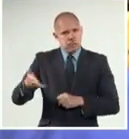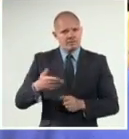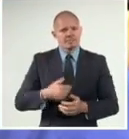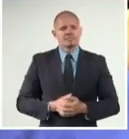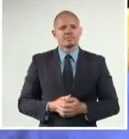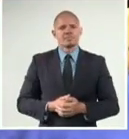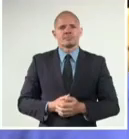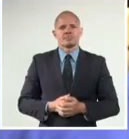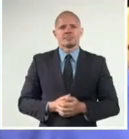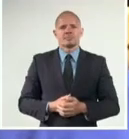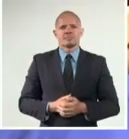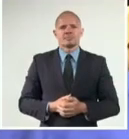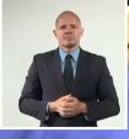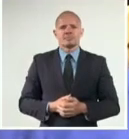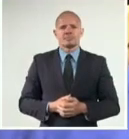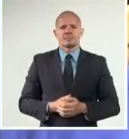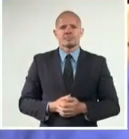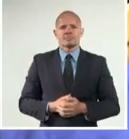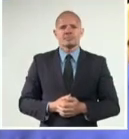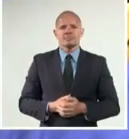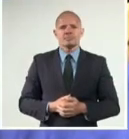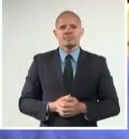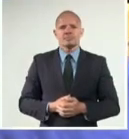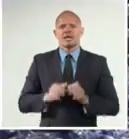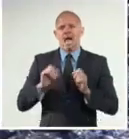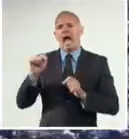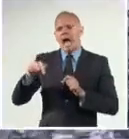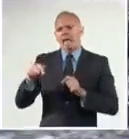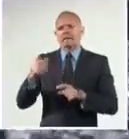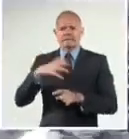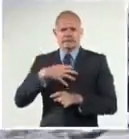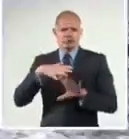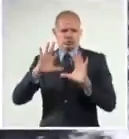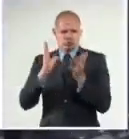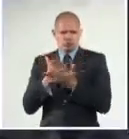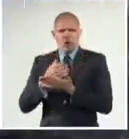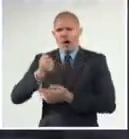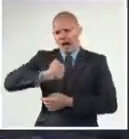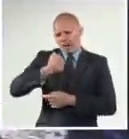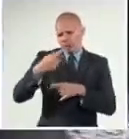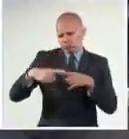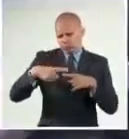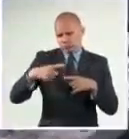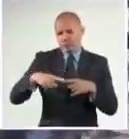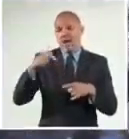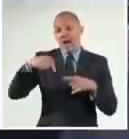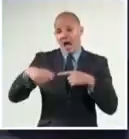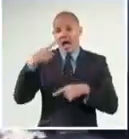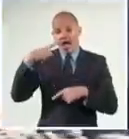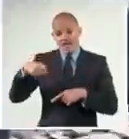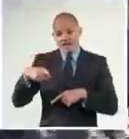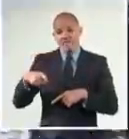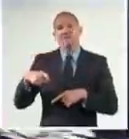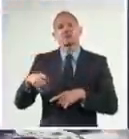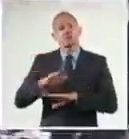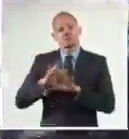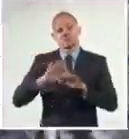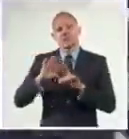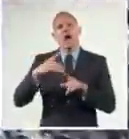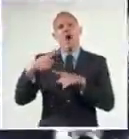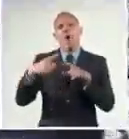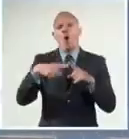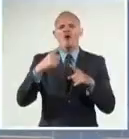posibilidades de trabajo con una brigada completa, con el equipo tecnológico que tenemos. Detalles de esta nueva página en sus vidas en